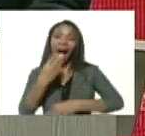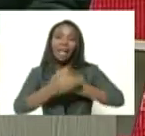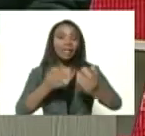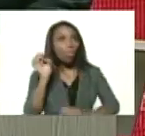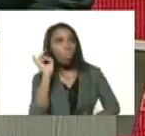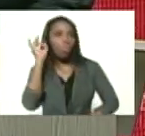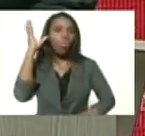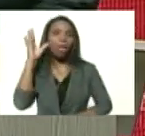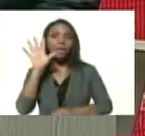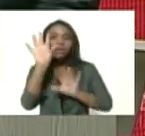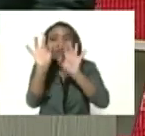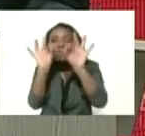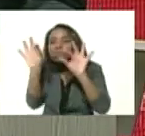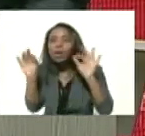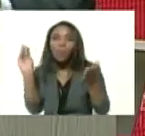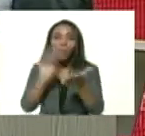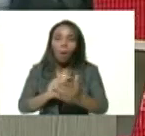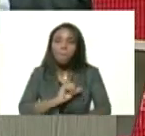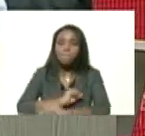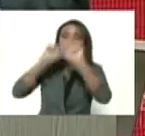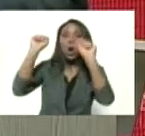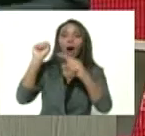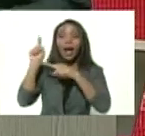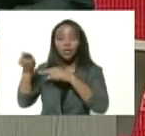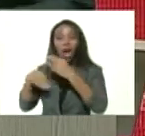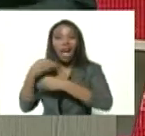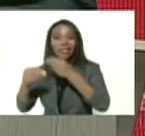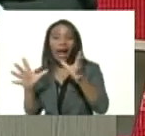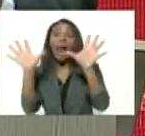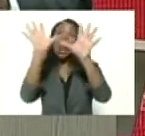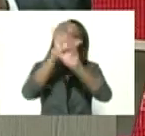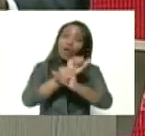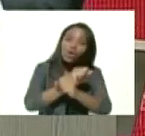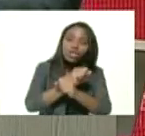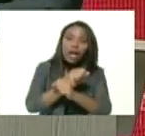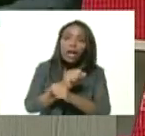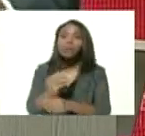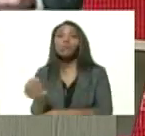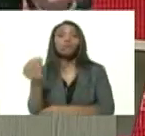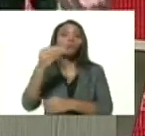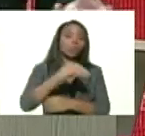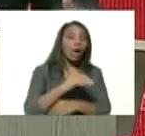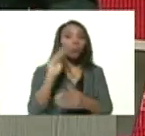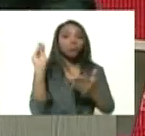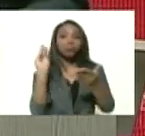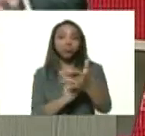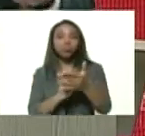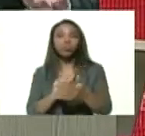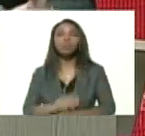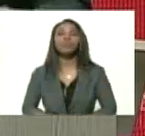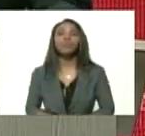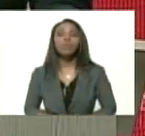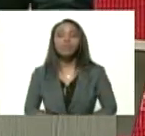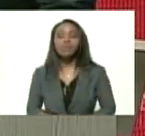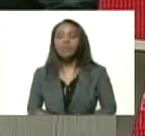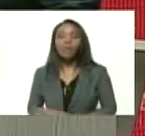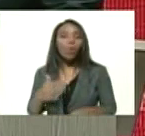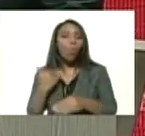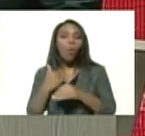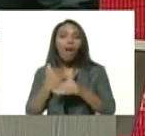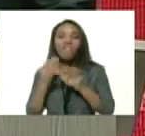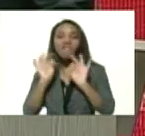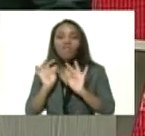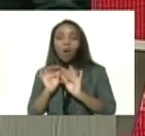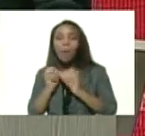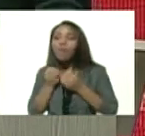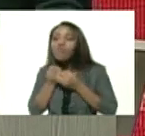selectivos, colocación de explosivos, lo iban a hacer de noche, y además ya habían colocado una especie de rumor